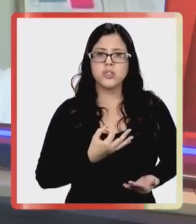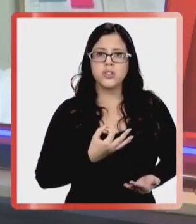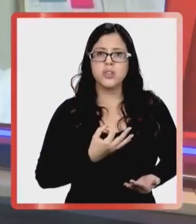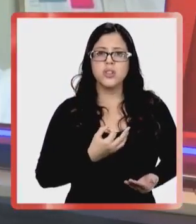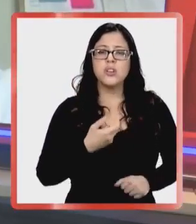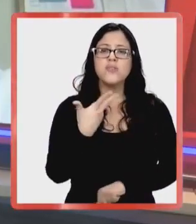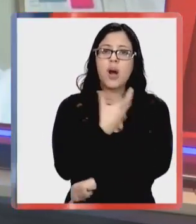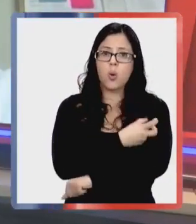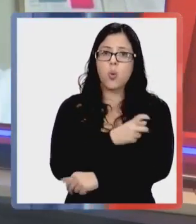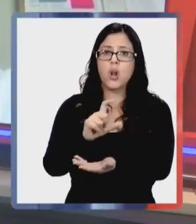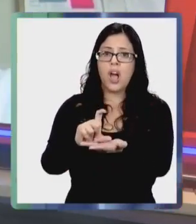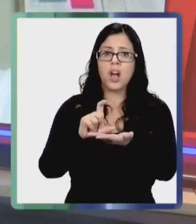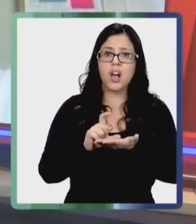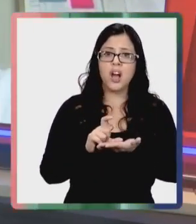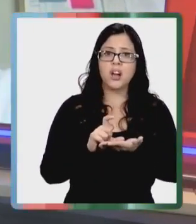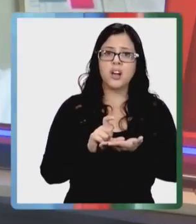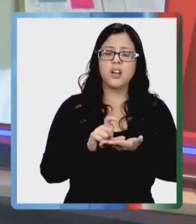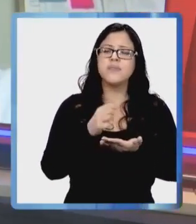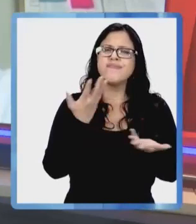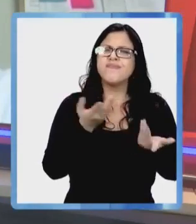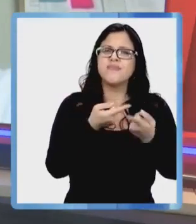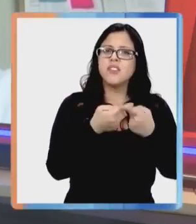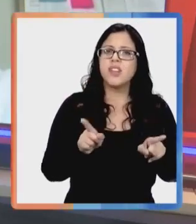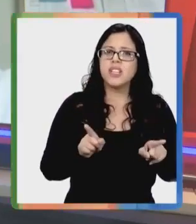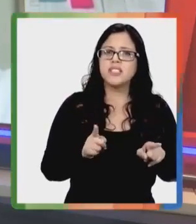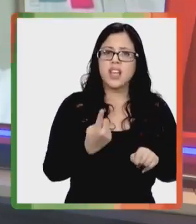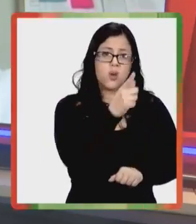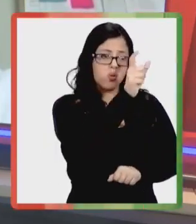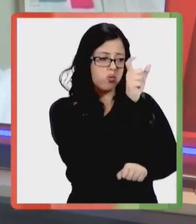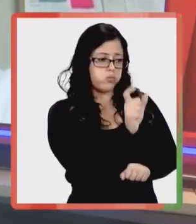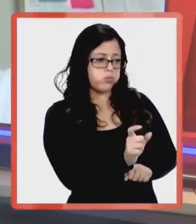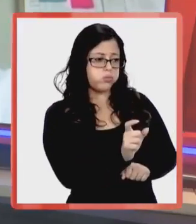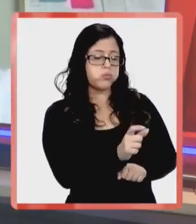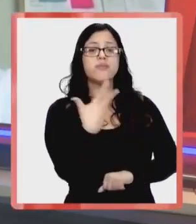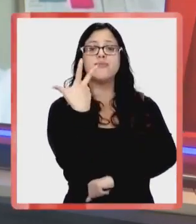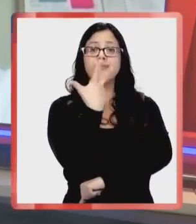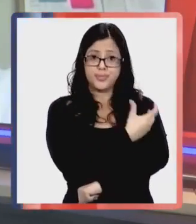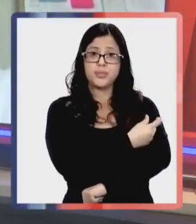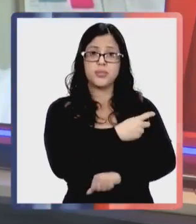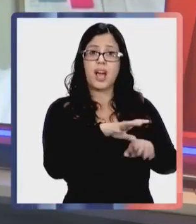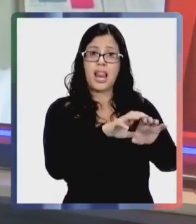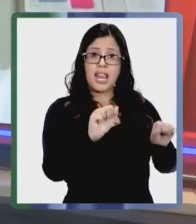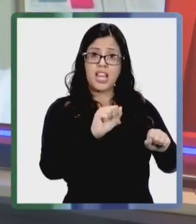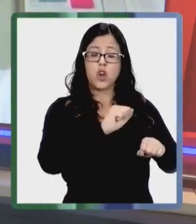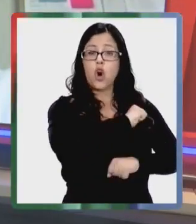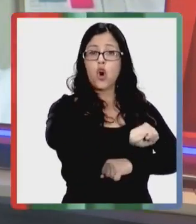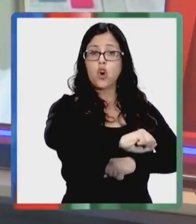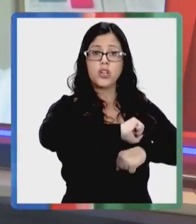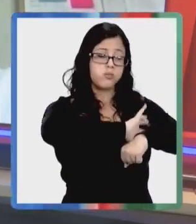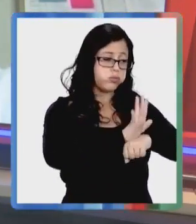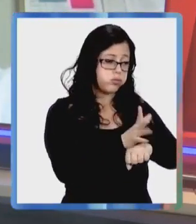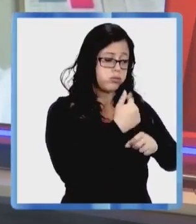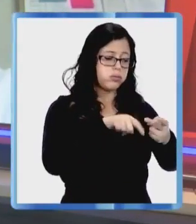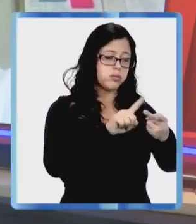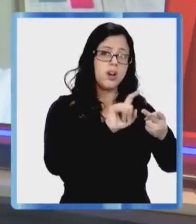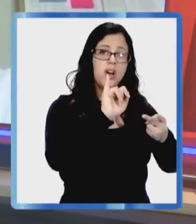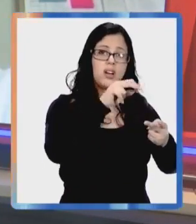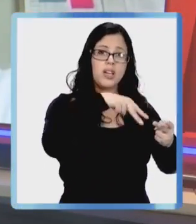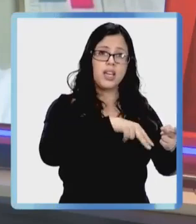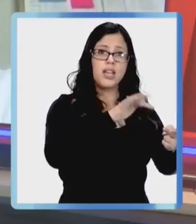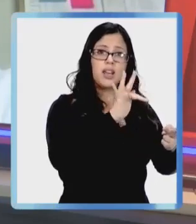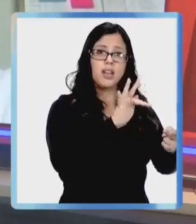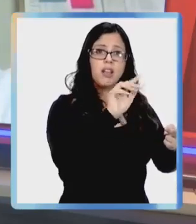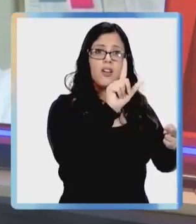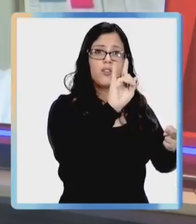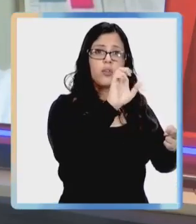hoy, las vacunas. ¿Cuál es la diferencia de una persona que ha recibido una vacuna contra el COVID-19, contra la influenza, a